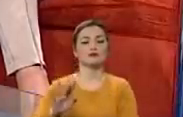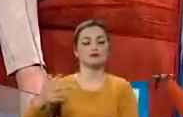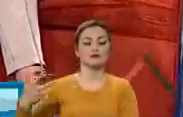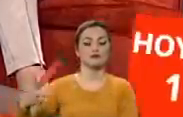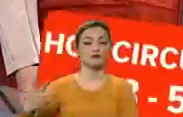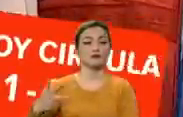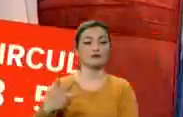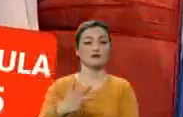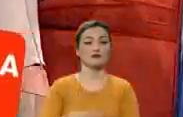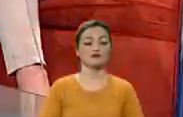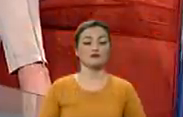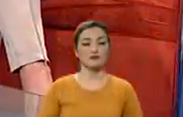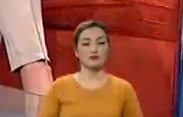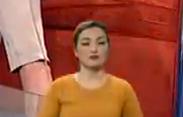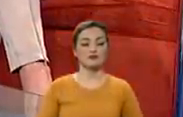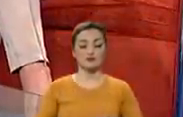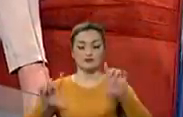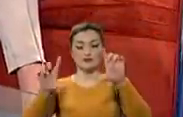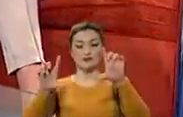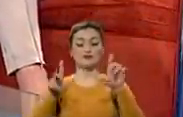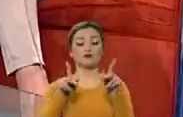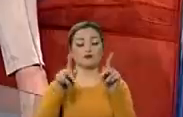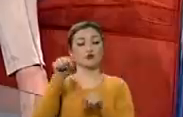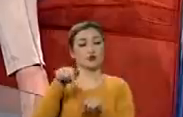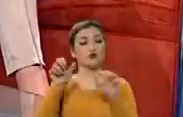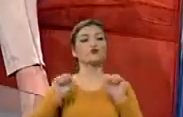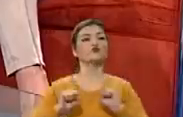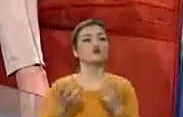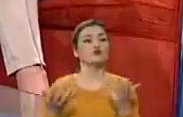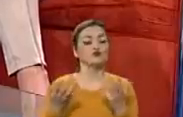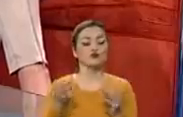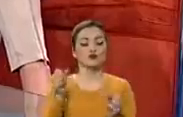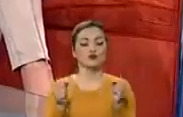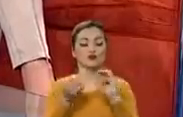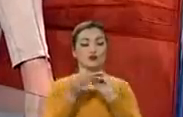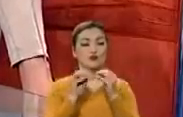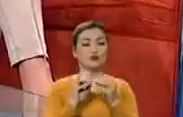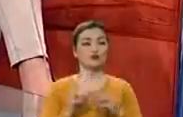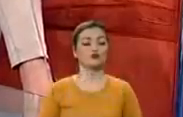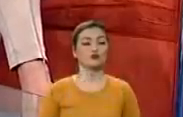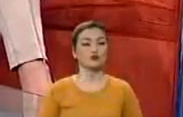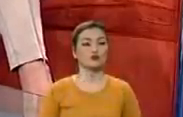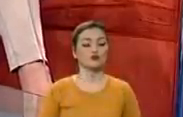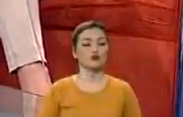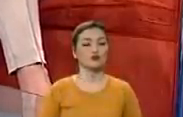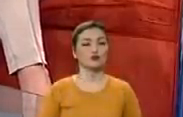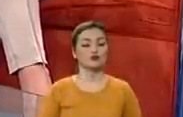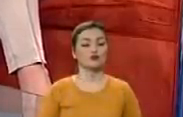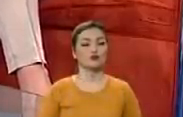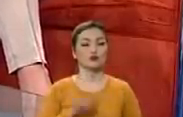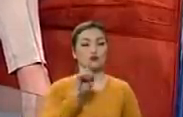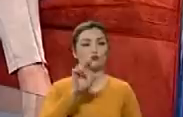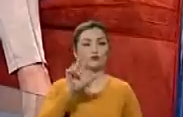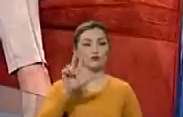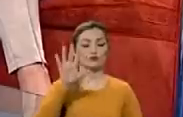permitida para el día de hoy. En este momento tienen en pantalla, hoy solo pueden circular los carros o los vehículos cuyas placas terminan en dígitos impares.